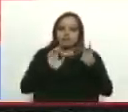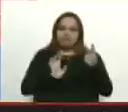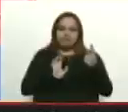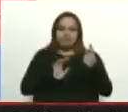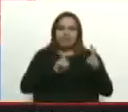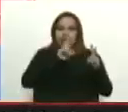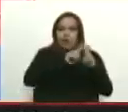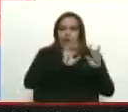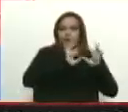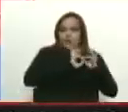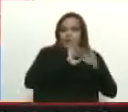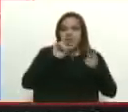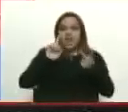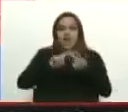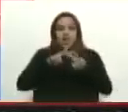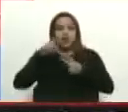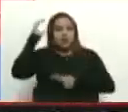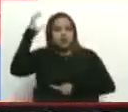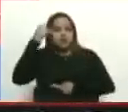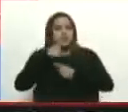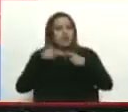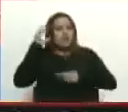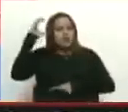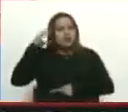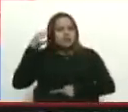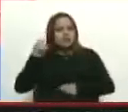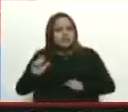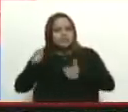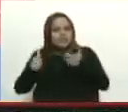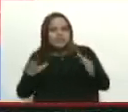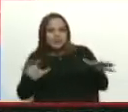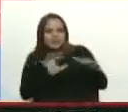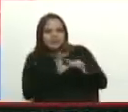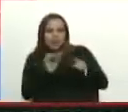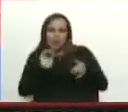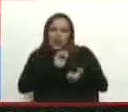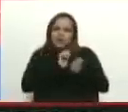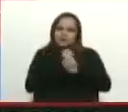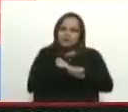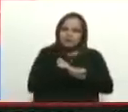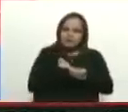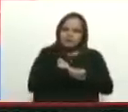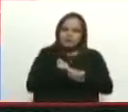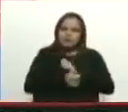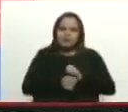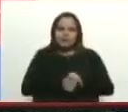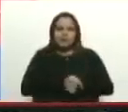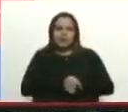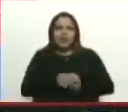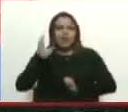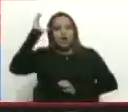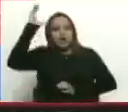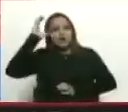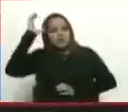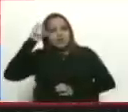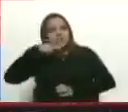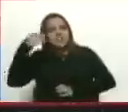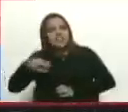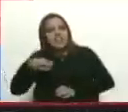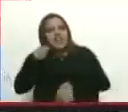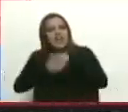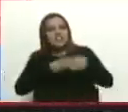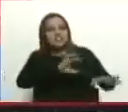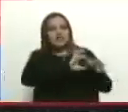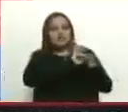La unidad y la conciencia, pero creo que la conciencia viene de ahí. O mejor, al revés. La conciencia verdadera genera unidad.